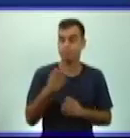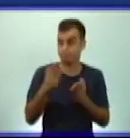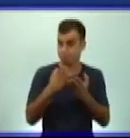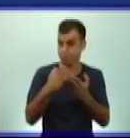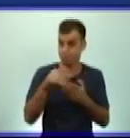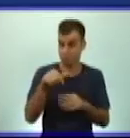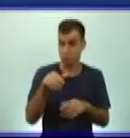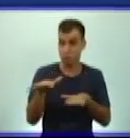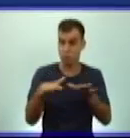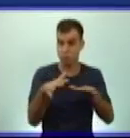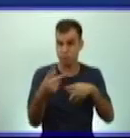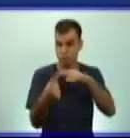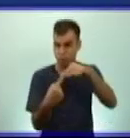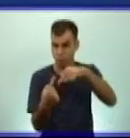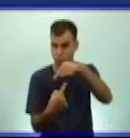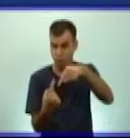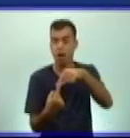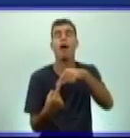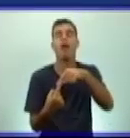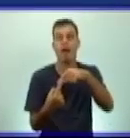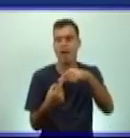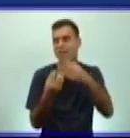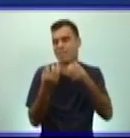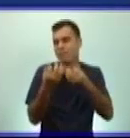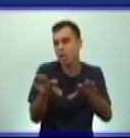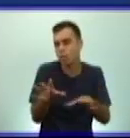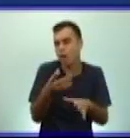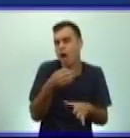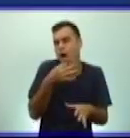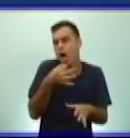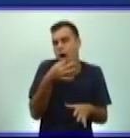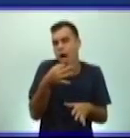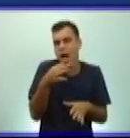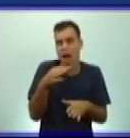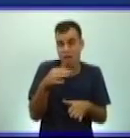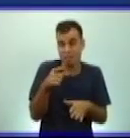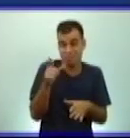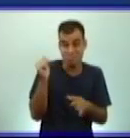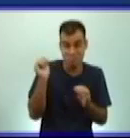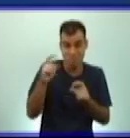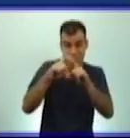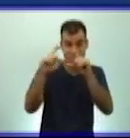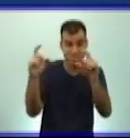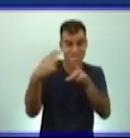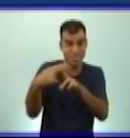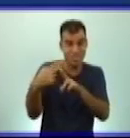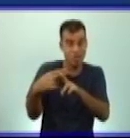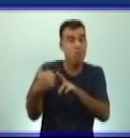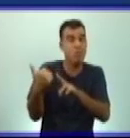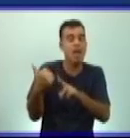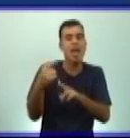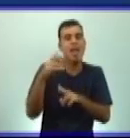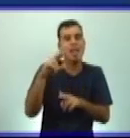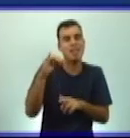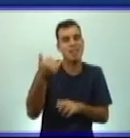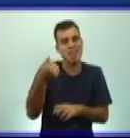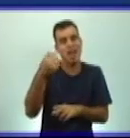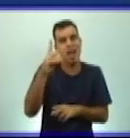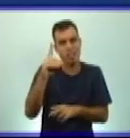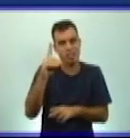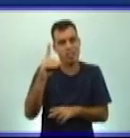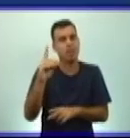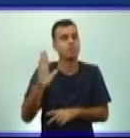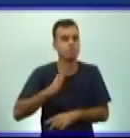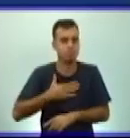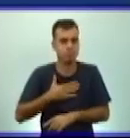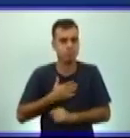rotacionales es mucho más natural expresar el ángulo, el desplazamiento angular, la posición angular en radianes que en grados, y ya esto